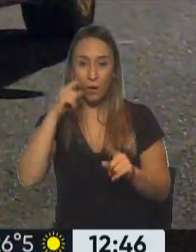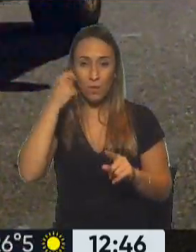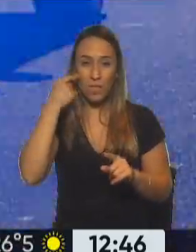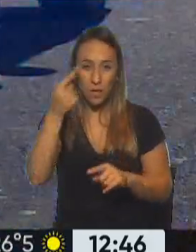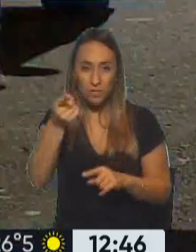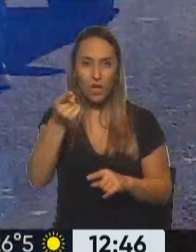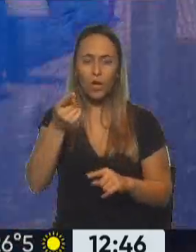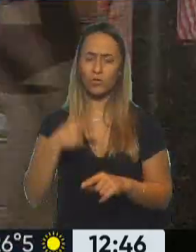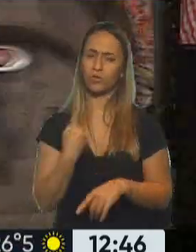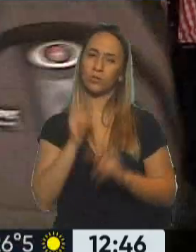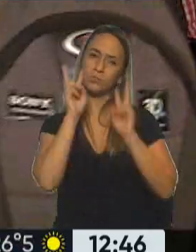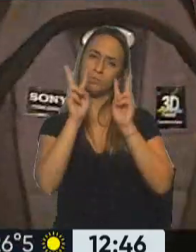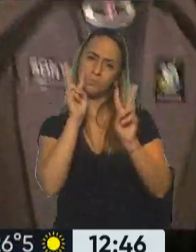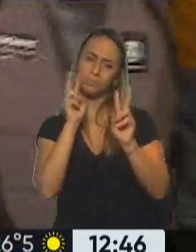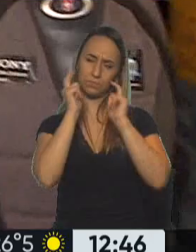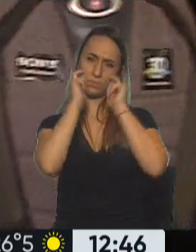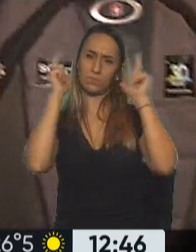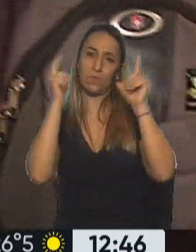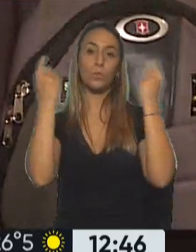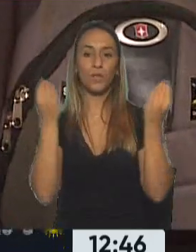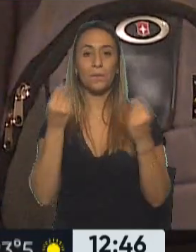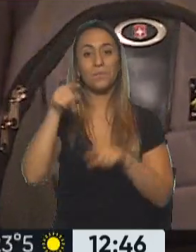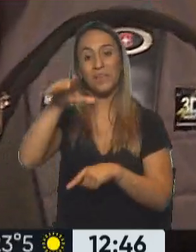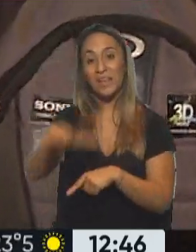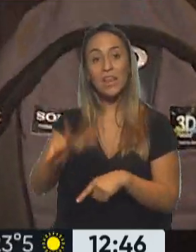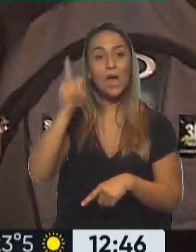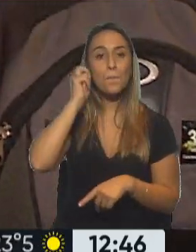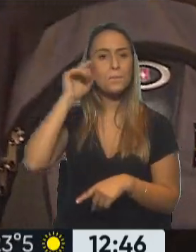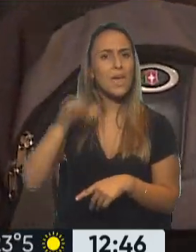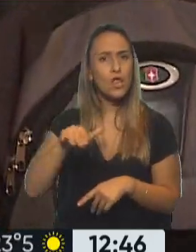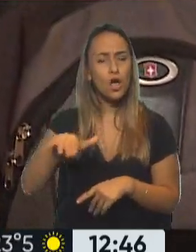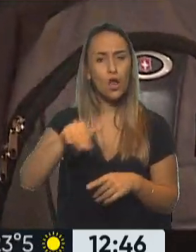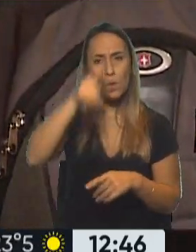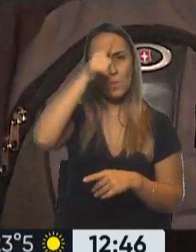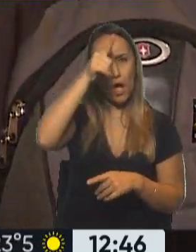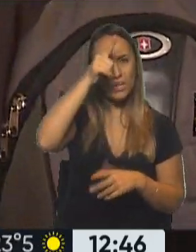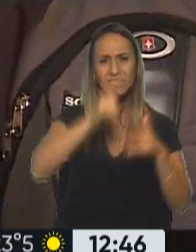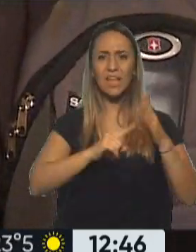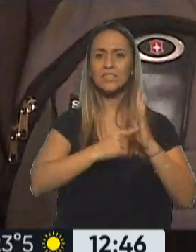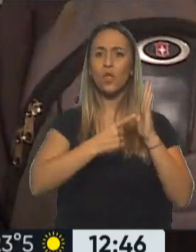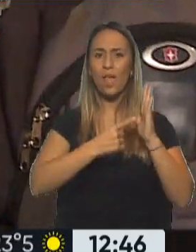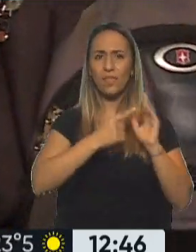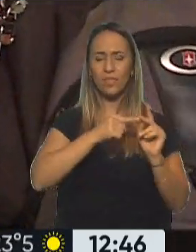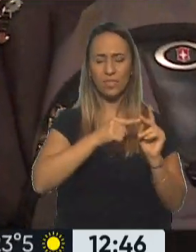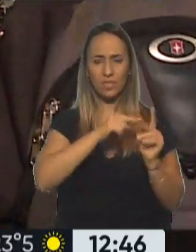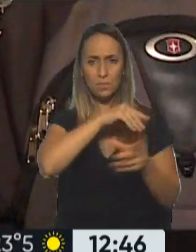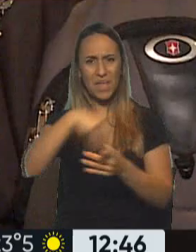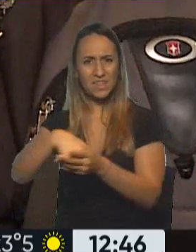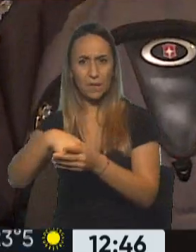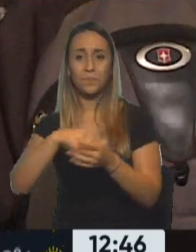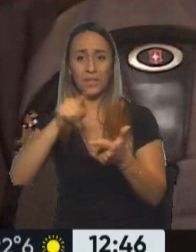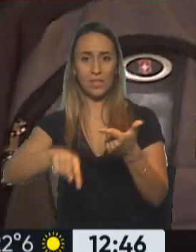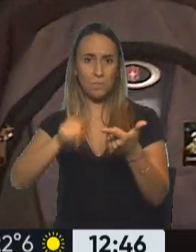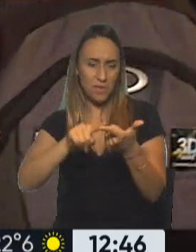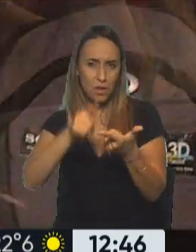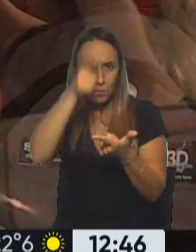nosotros nos llama la atención. Por un lado, que en el caso de una menor intervenga la policía de la ciudad. Por otro lado, ese otro dato que vos aportabas, la